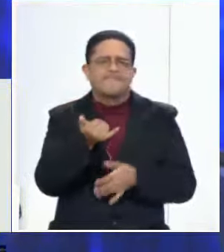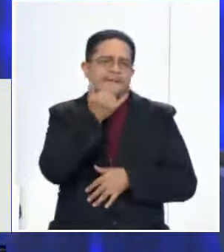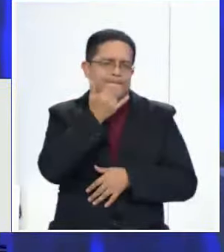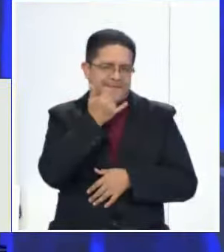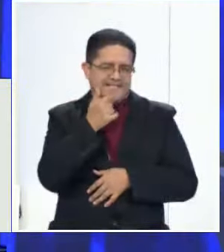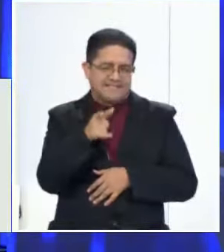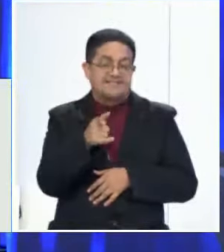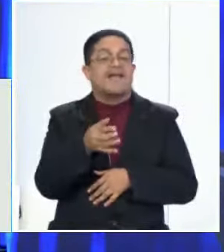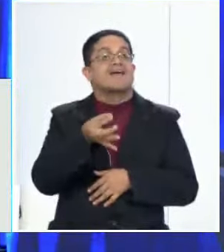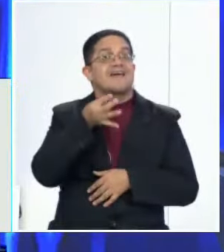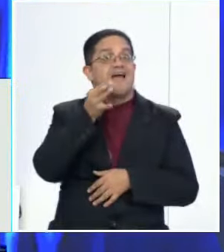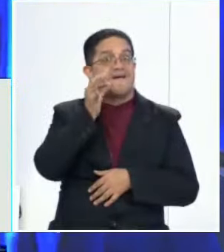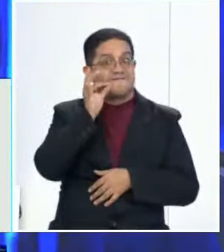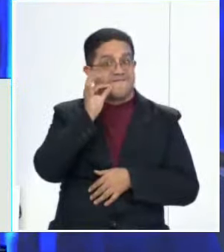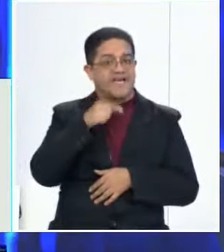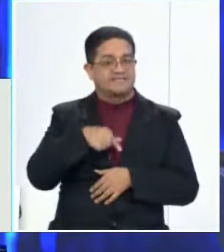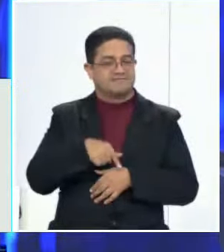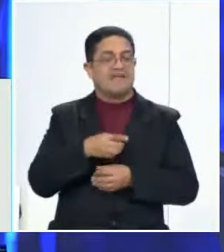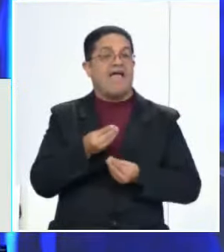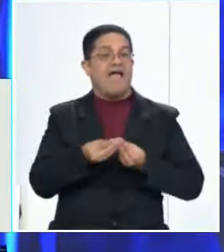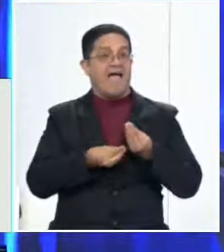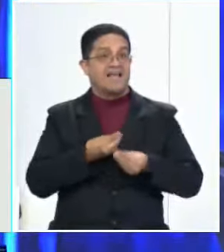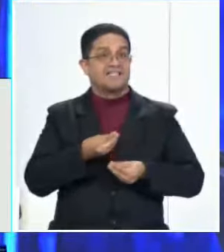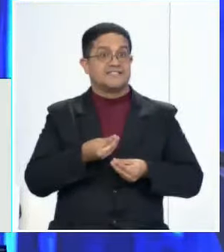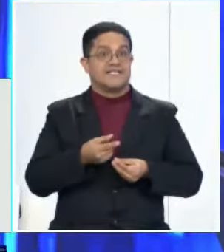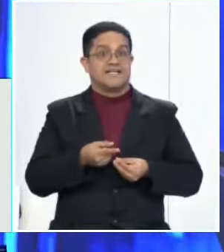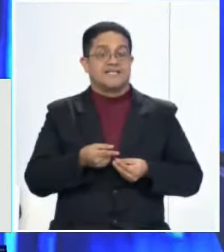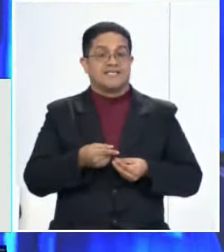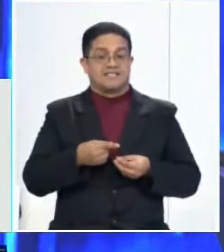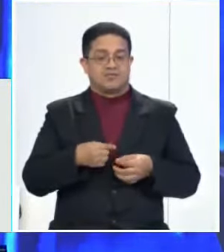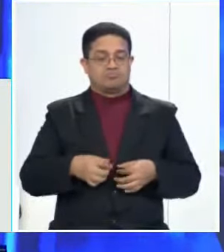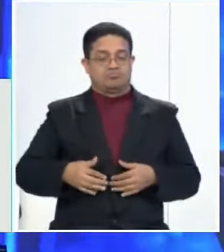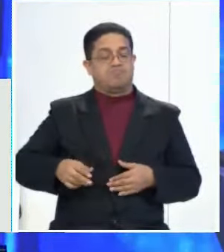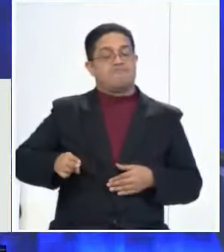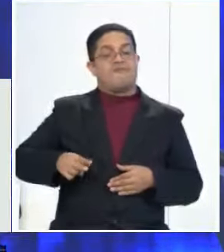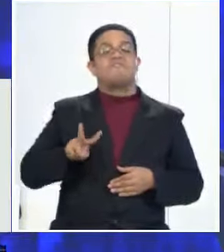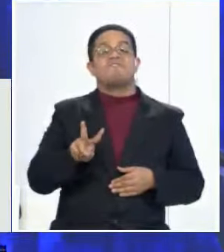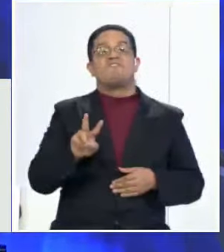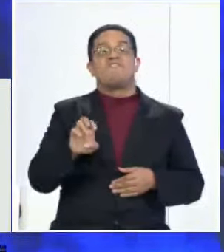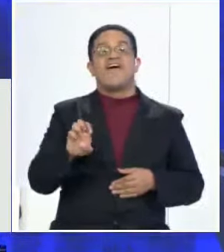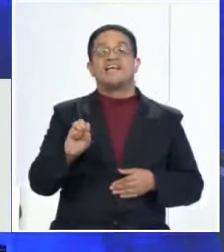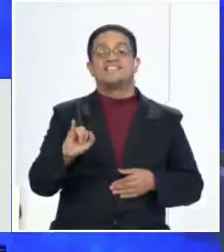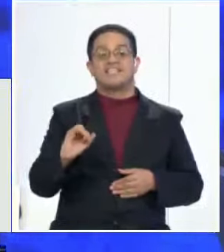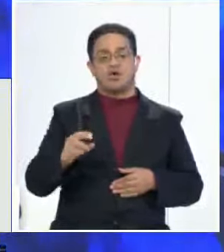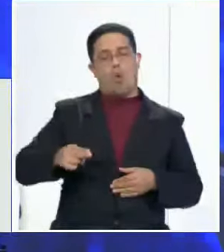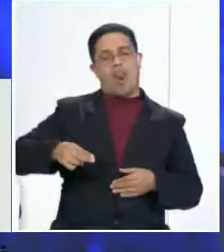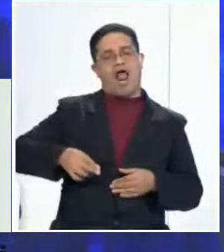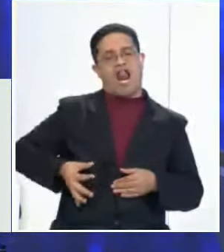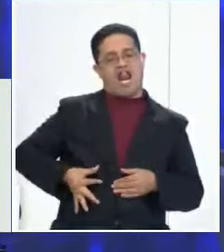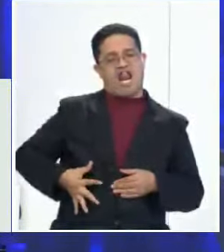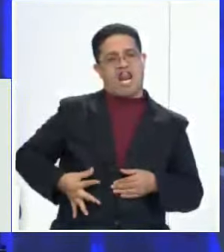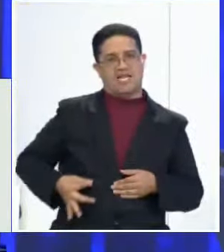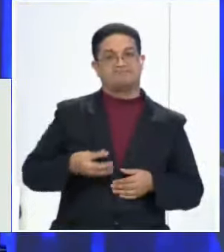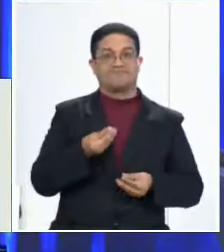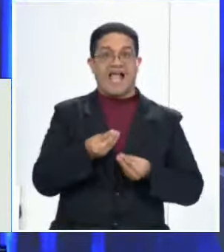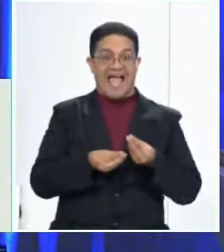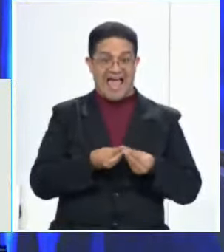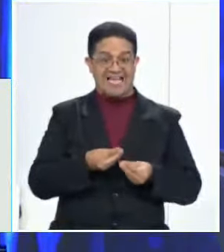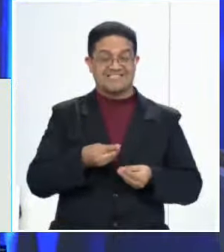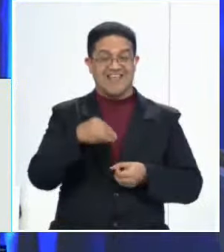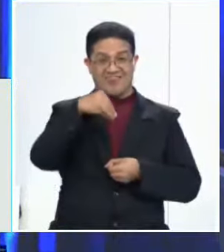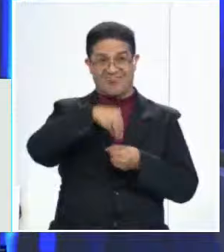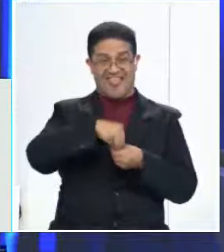es irritante urinario, específicamente irritante vesical. Bien, él induce a que la vejiga, el interior de la